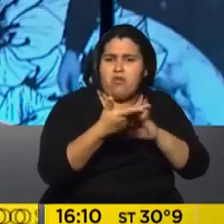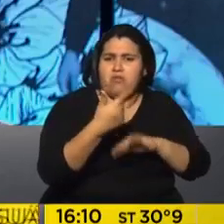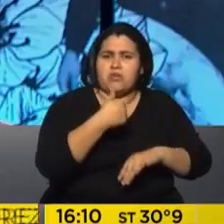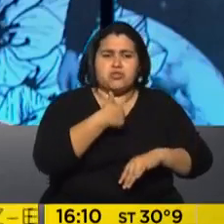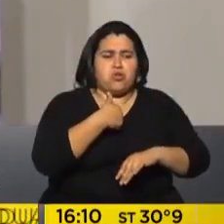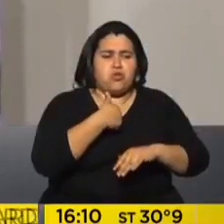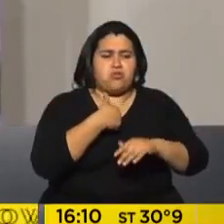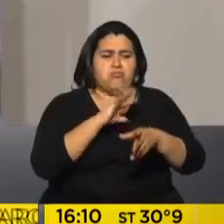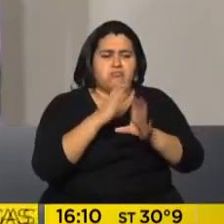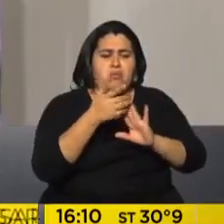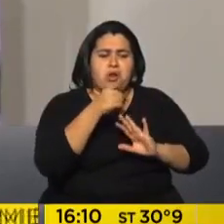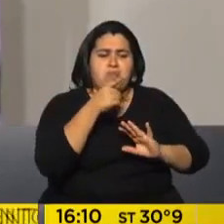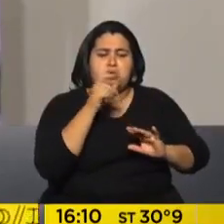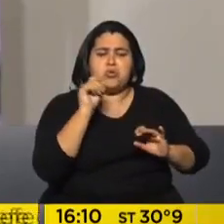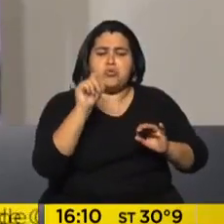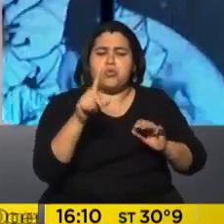propósito para él.